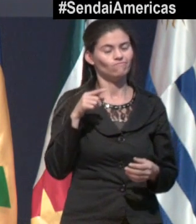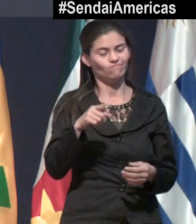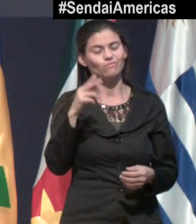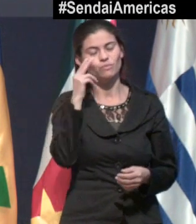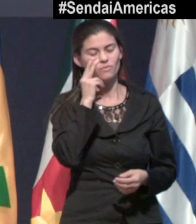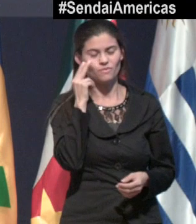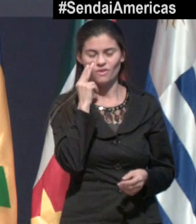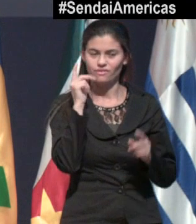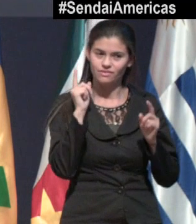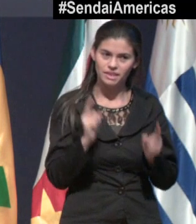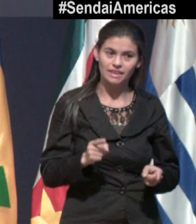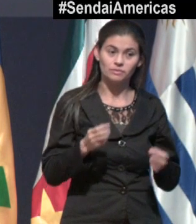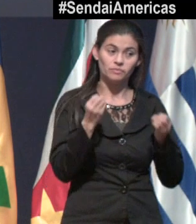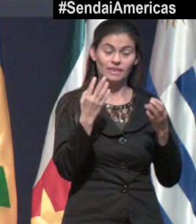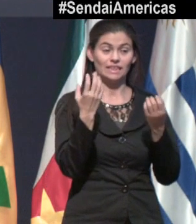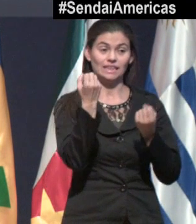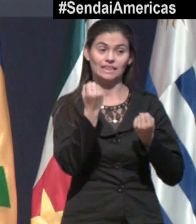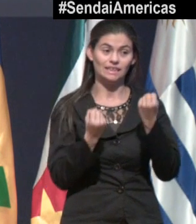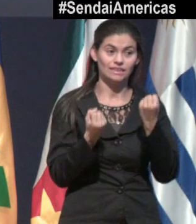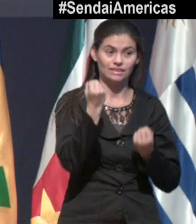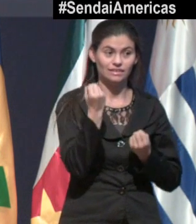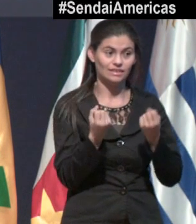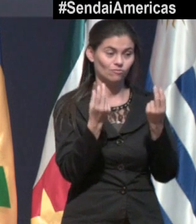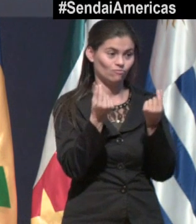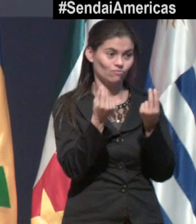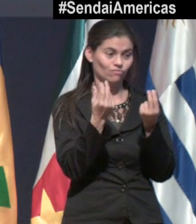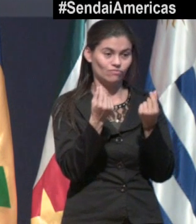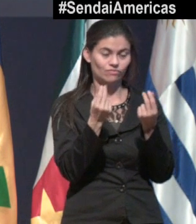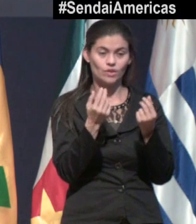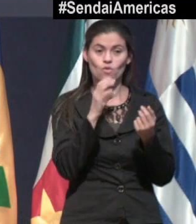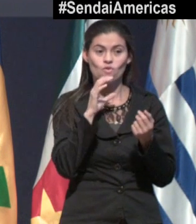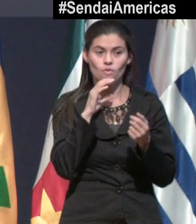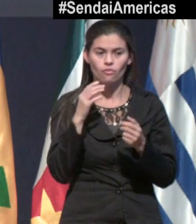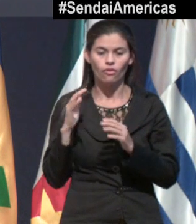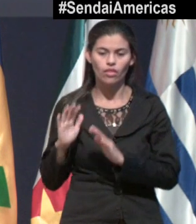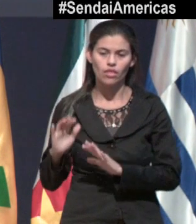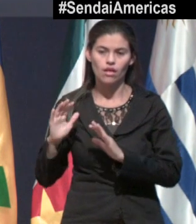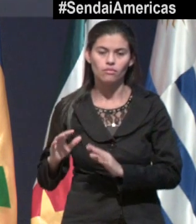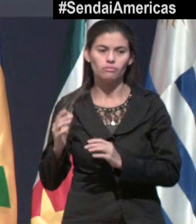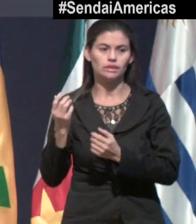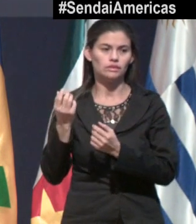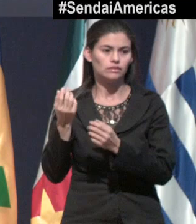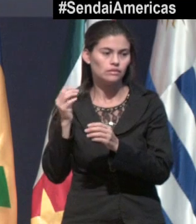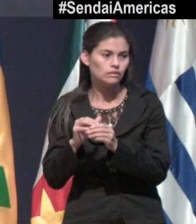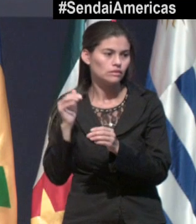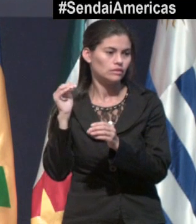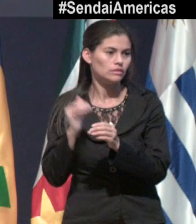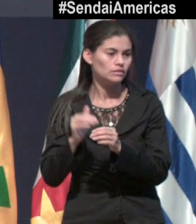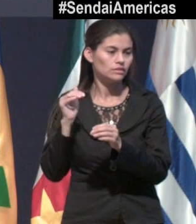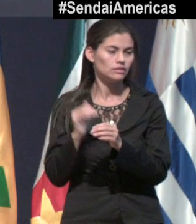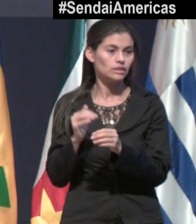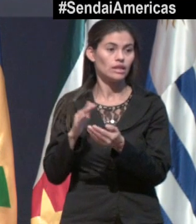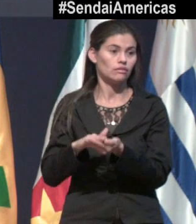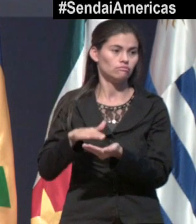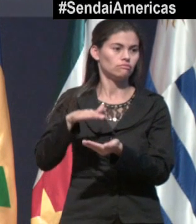problema también entonces para economías que o tienen un crecimiento muy lento o inclusive con economías que